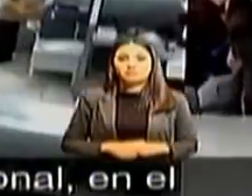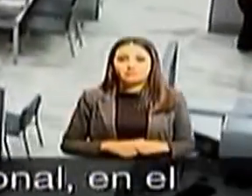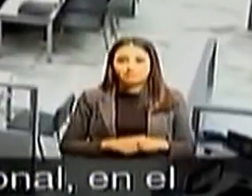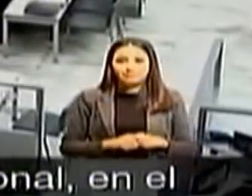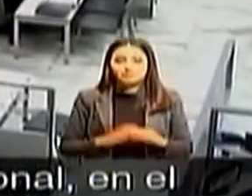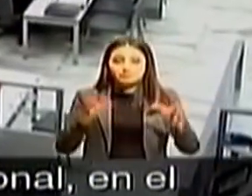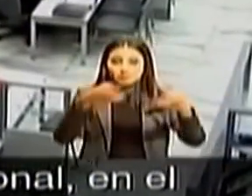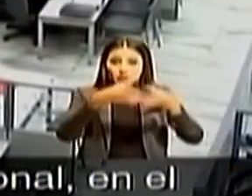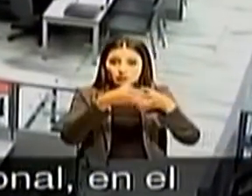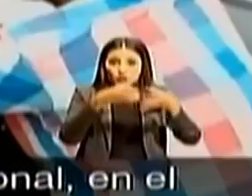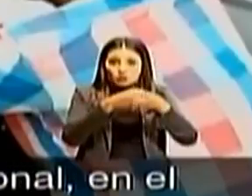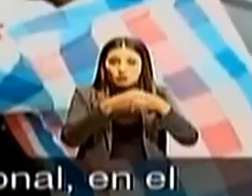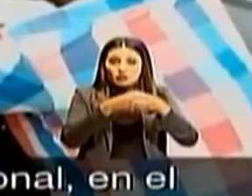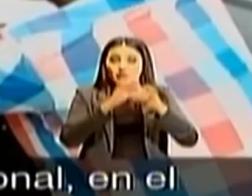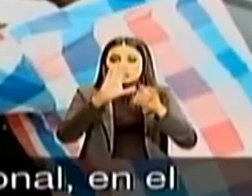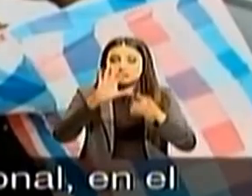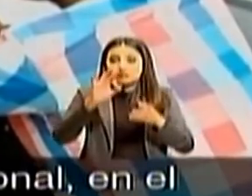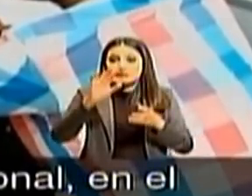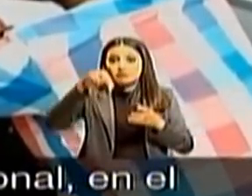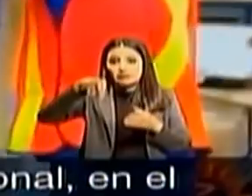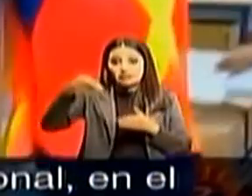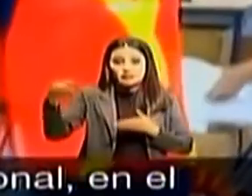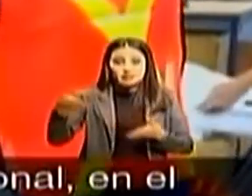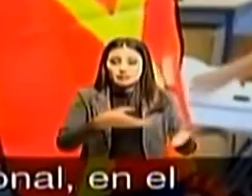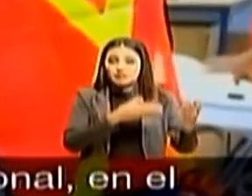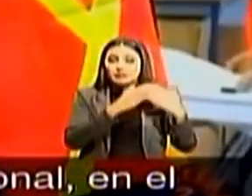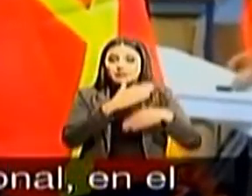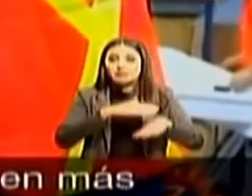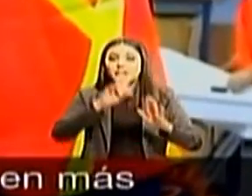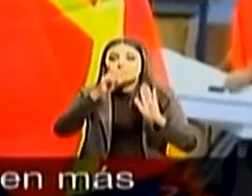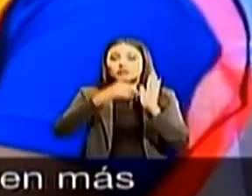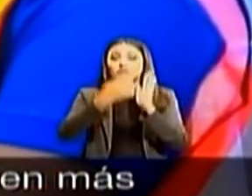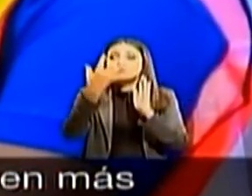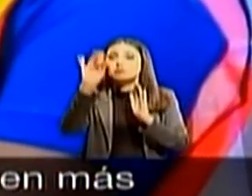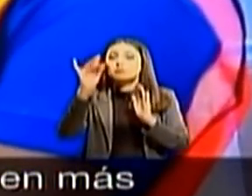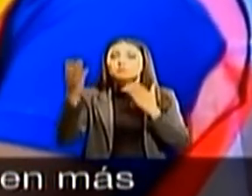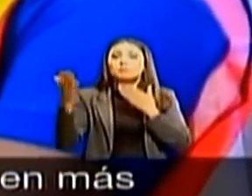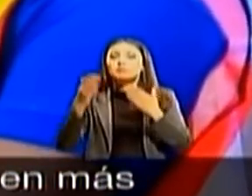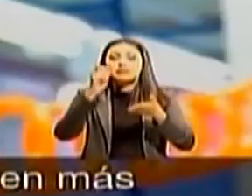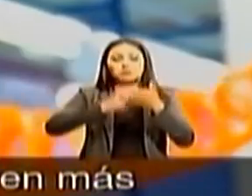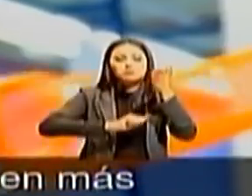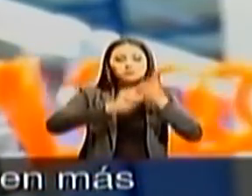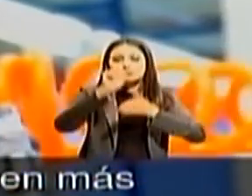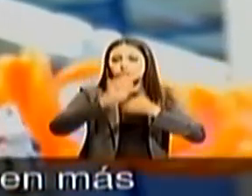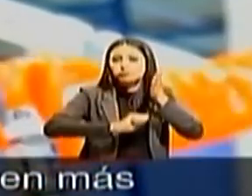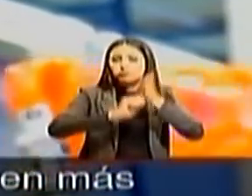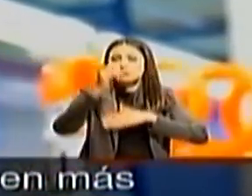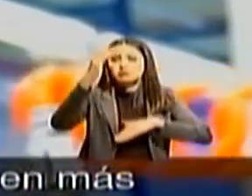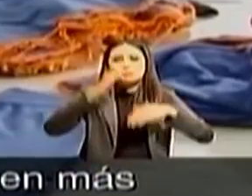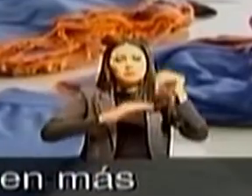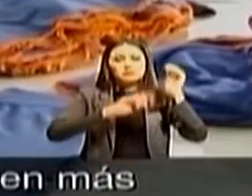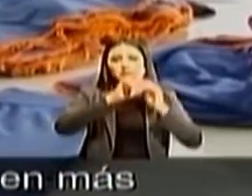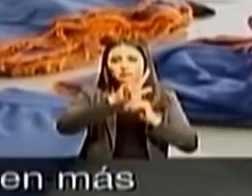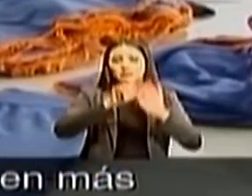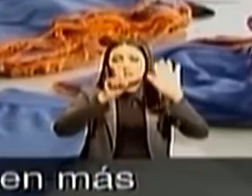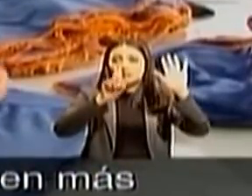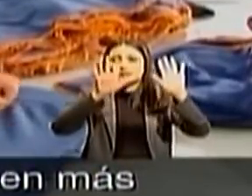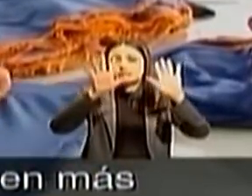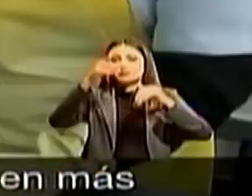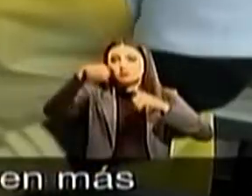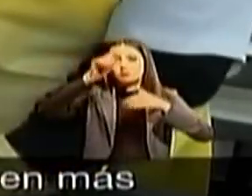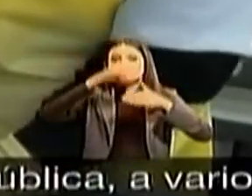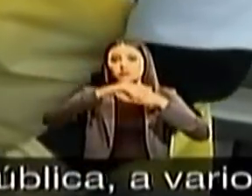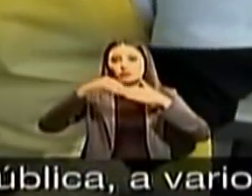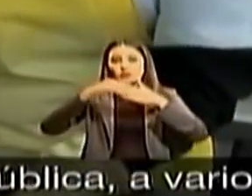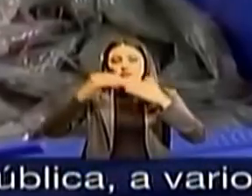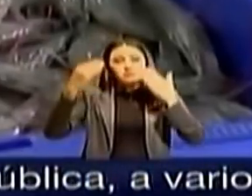La Corporación Financiera Nacional en el primer semestre de 2018 incrementó sus aprobaciones en más de 365 millones